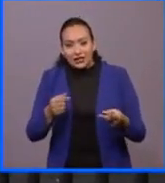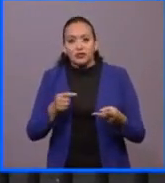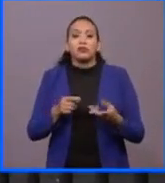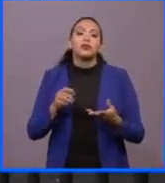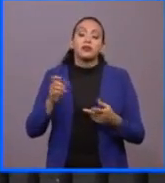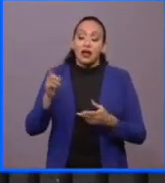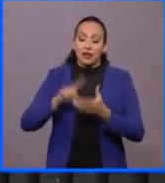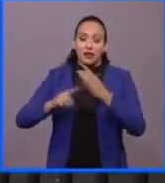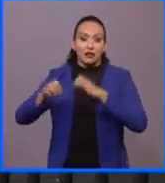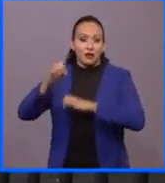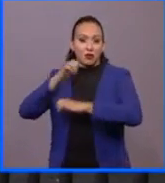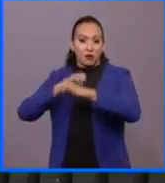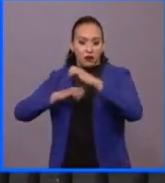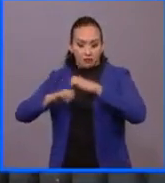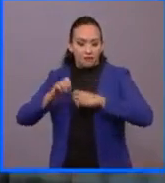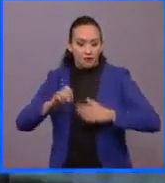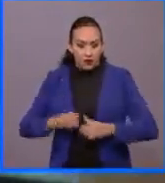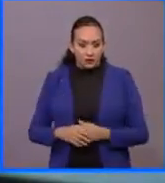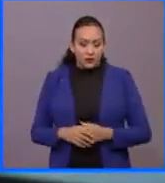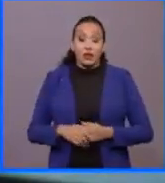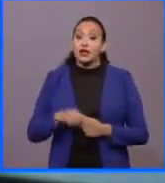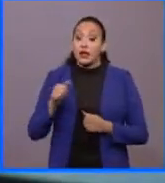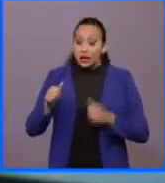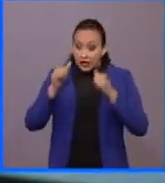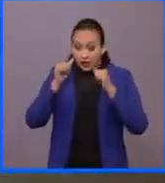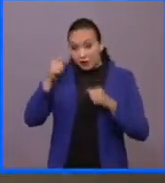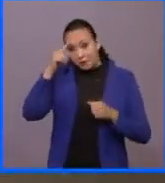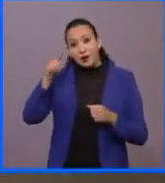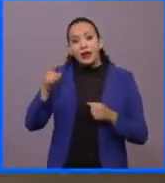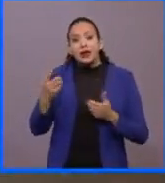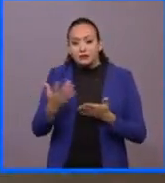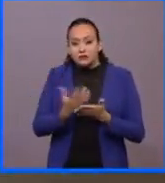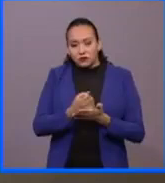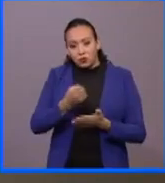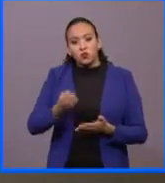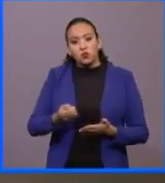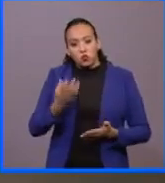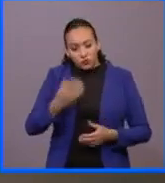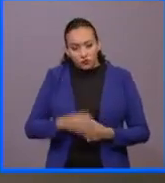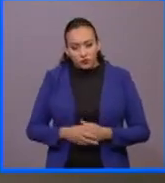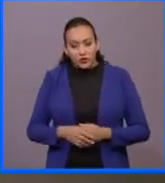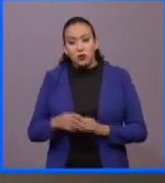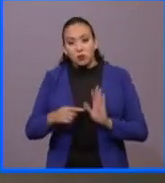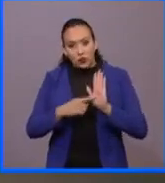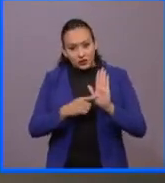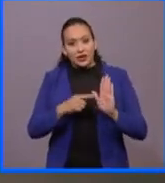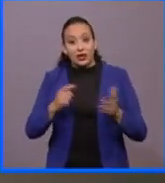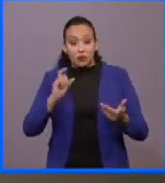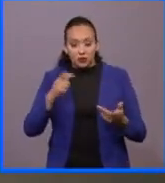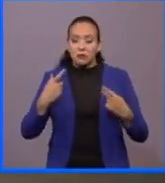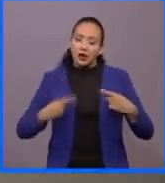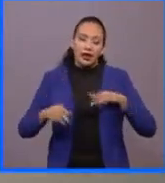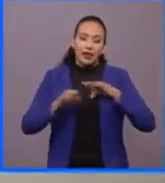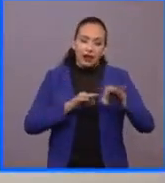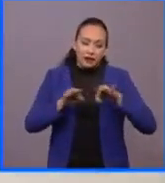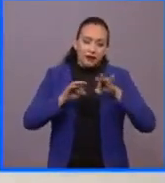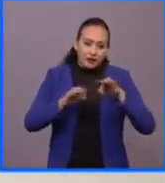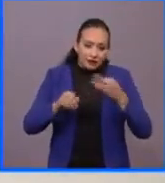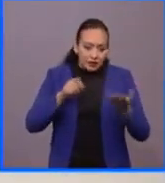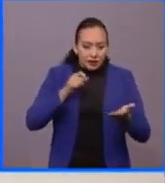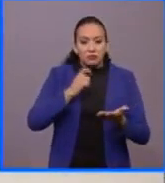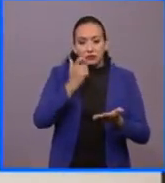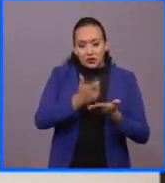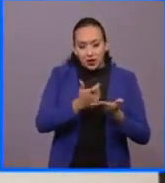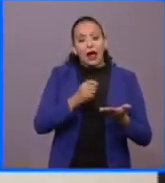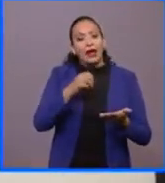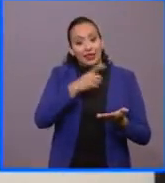normal de la empresa mediante los cuales procura la obtención de sus ingresos. Señala con suficiente claridad los supuestos en los que